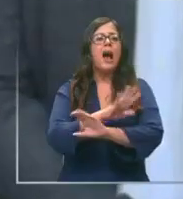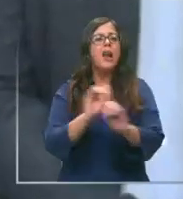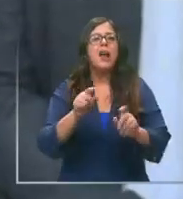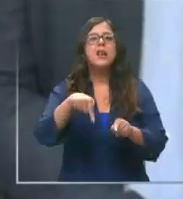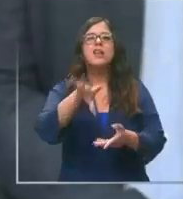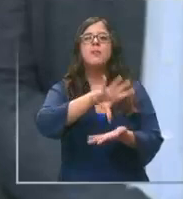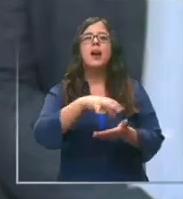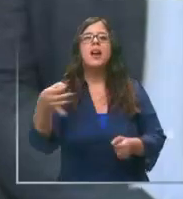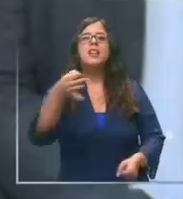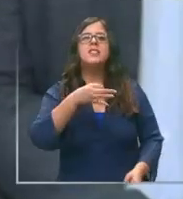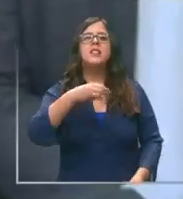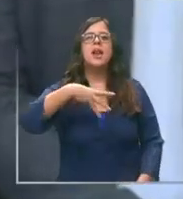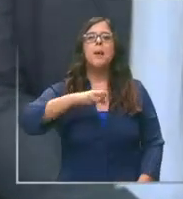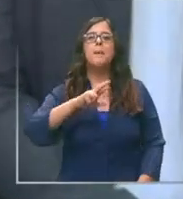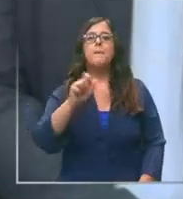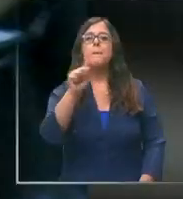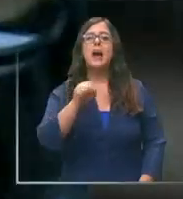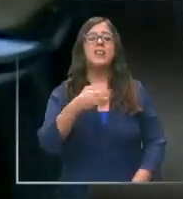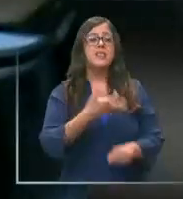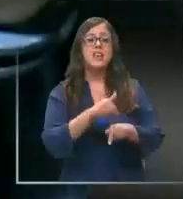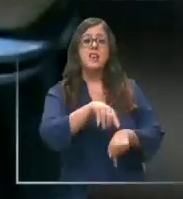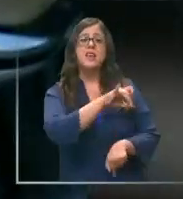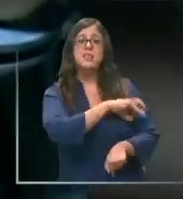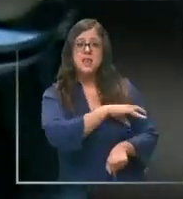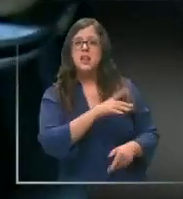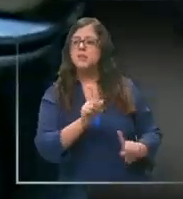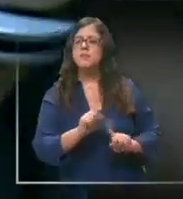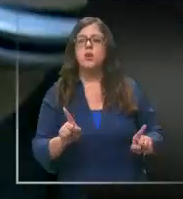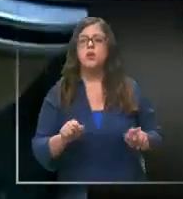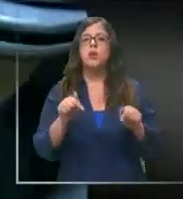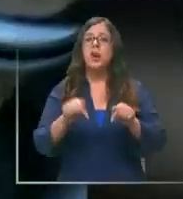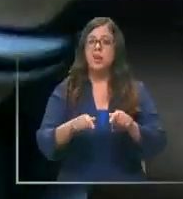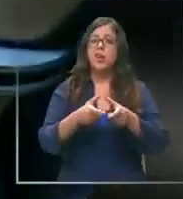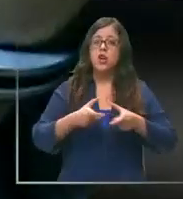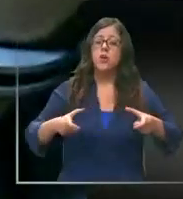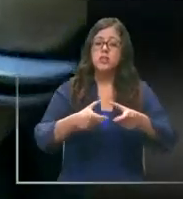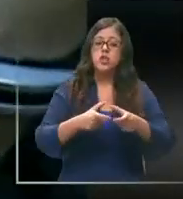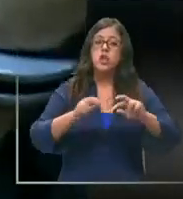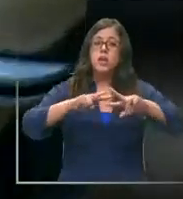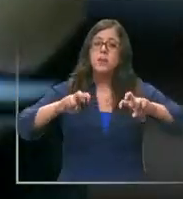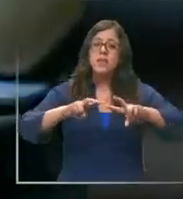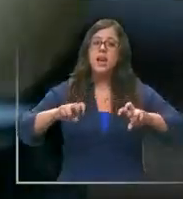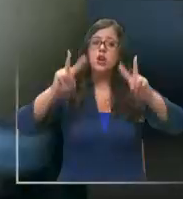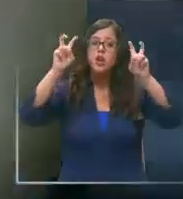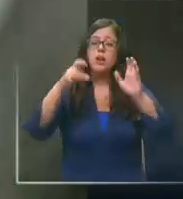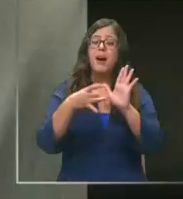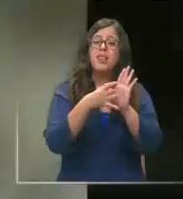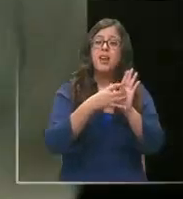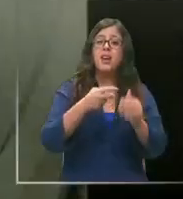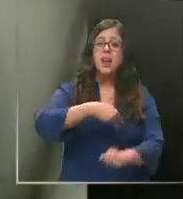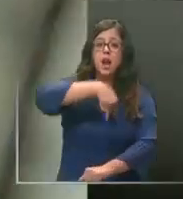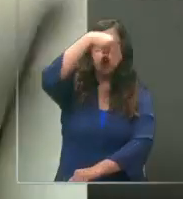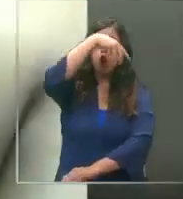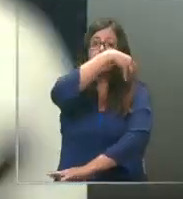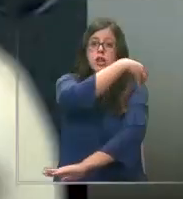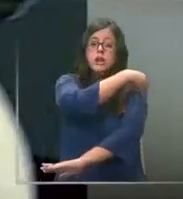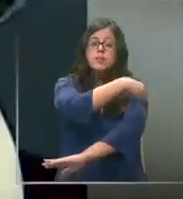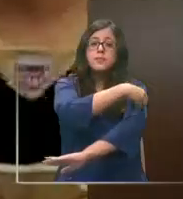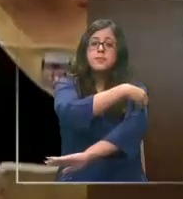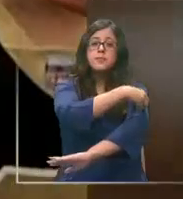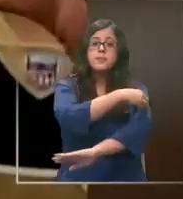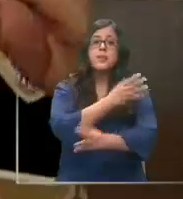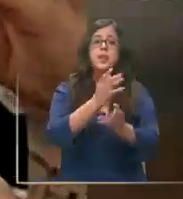los maras tienen una presencia organizada en chile se espera que esta comisión investigadora sobre criminalidad es la Macro zona norte del país